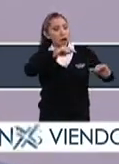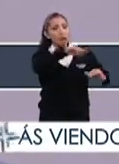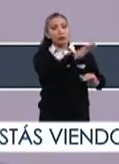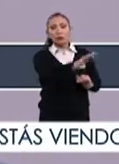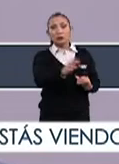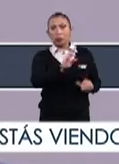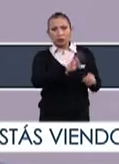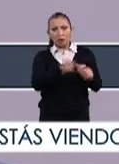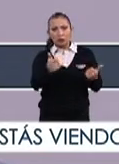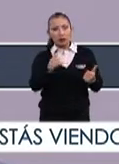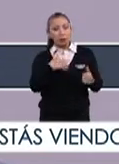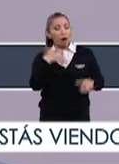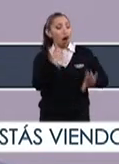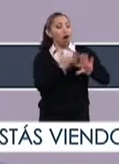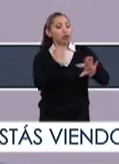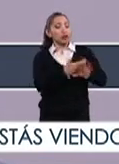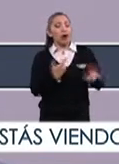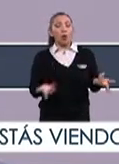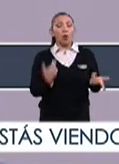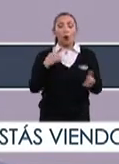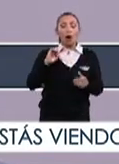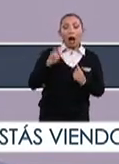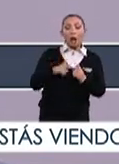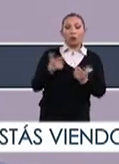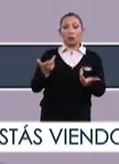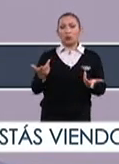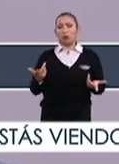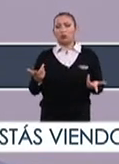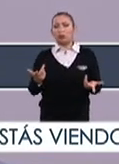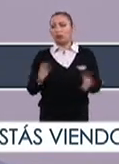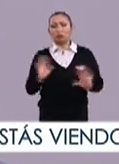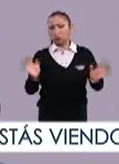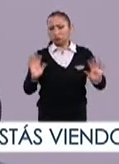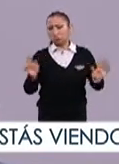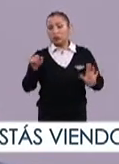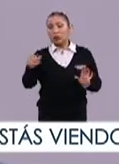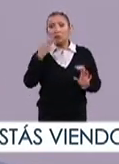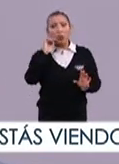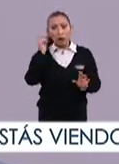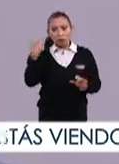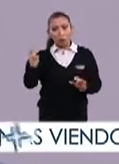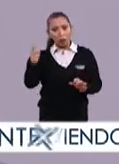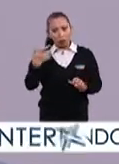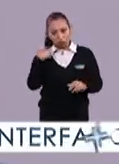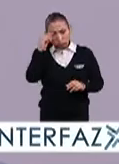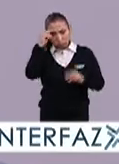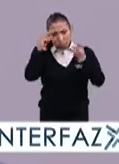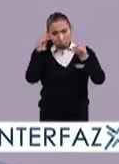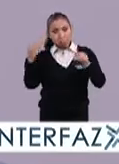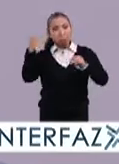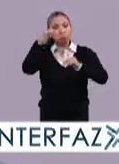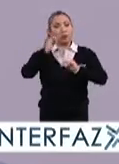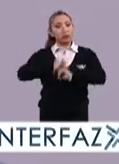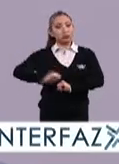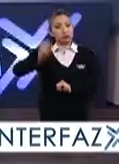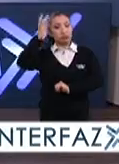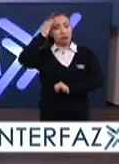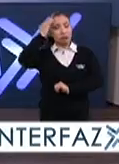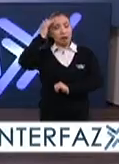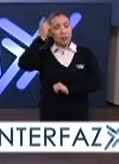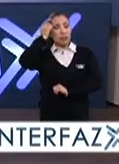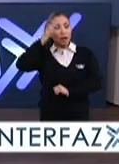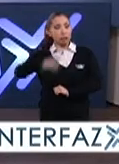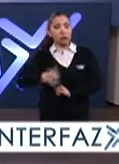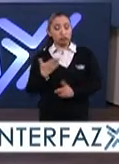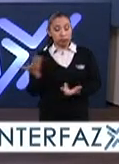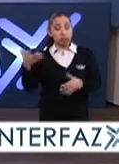manera natural, sin necesidad de cuotas o acciones afirmativas. Entonces, justamente lo que se busca a través de este empoderamiento es llegar a estos niveles